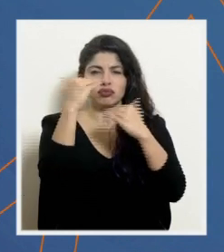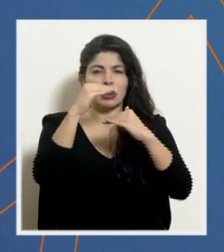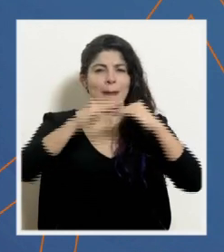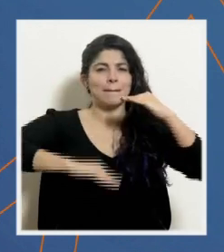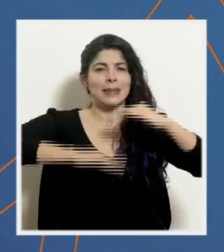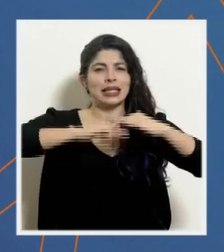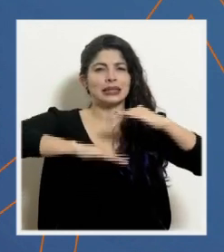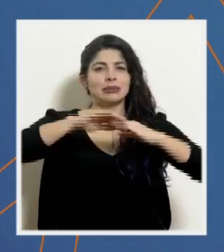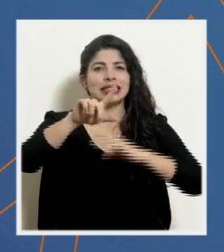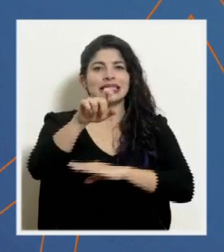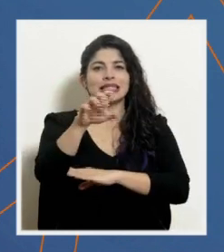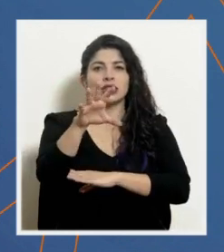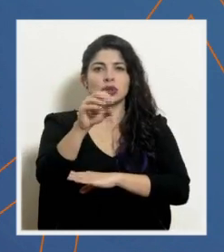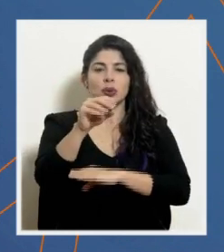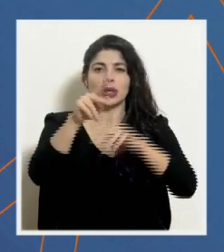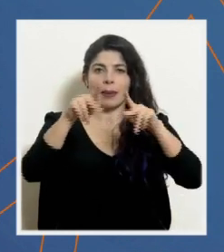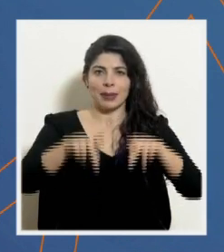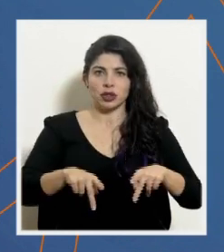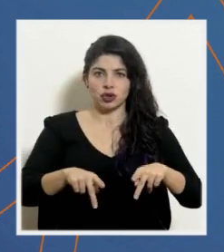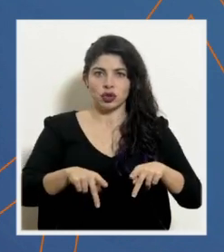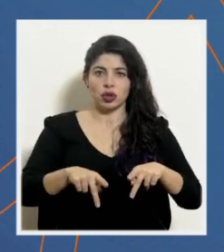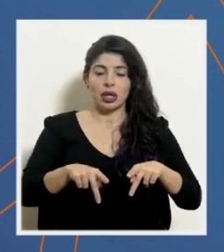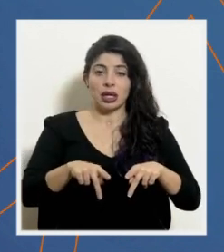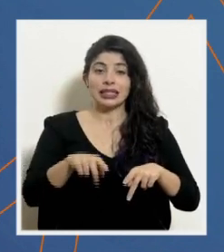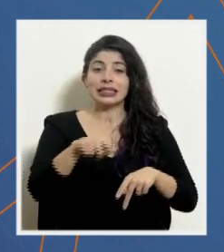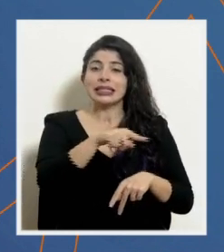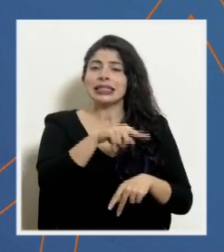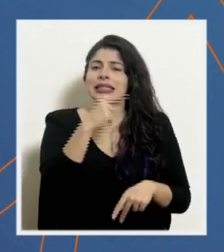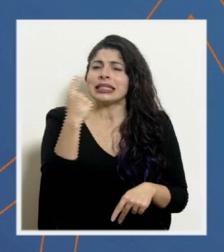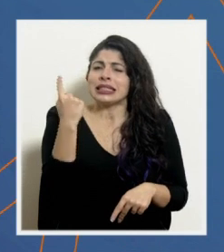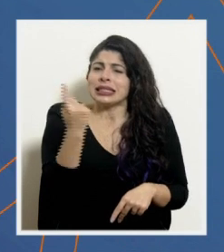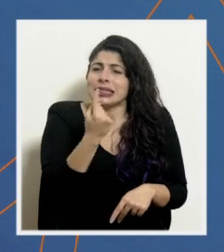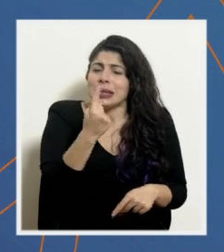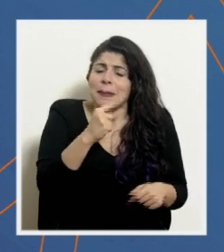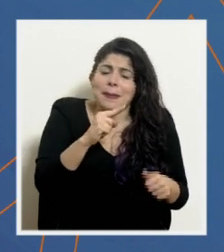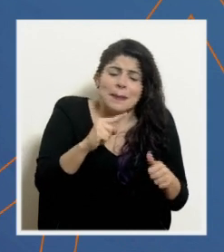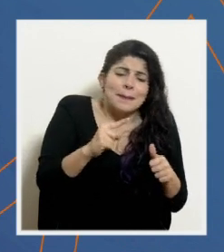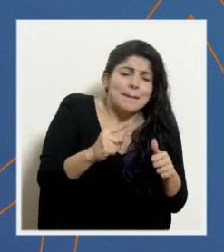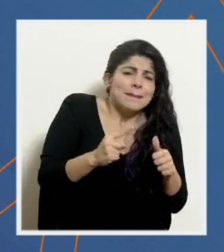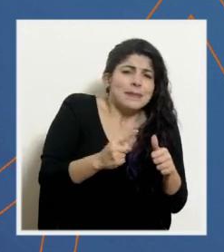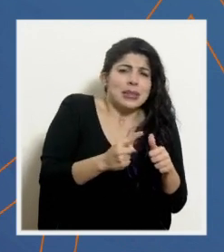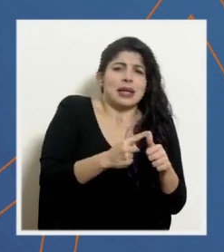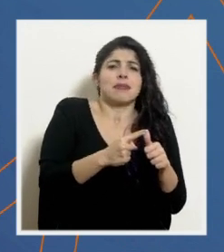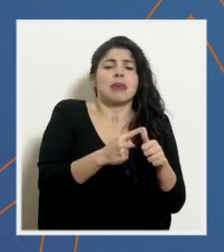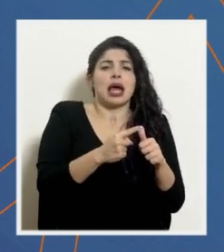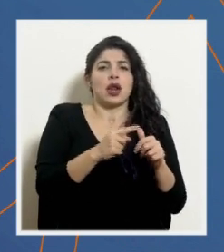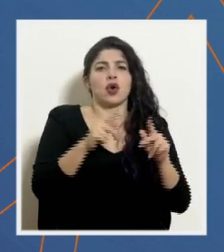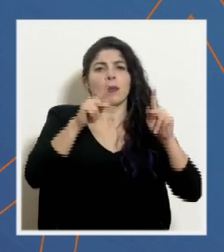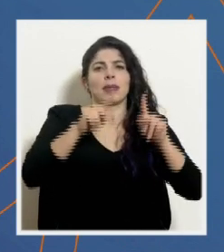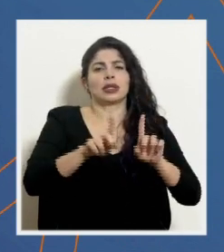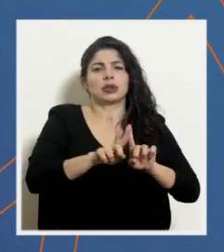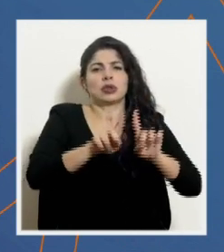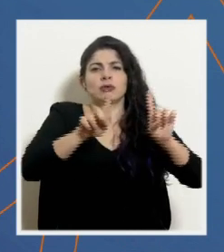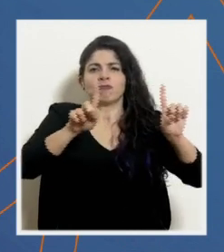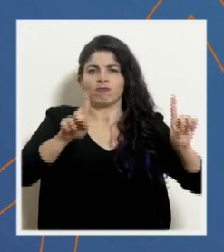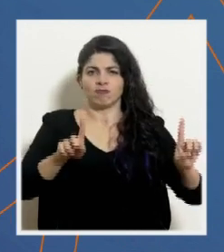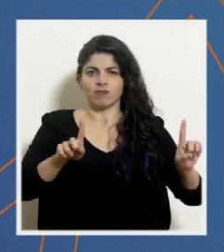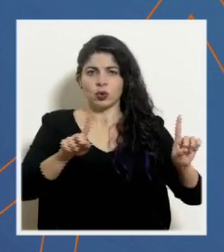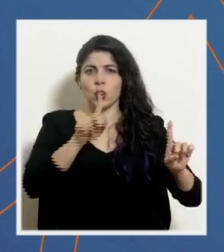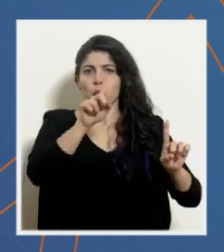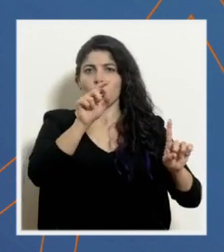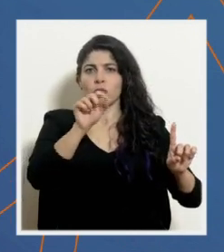máximo 150 personas, debiendo tenerse siempre como medida primaria el distanciamiento mayor